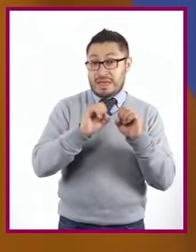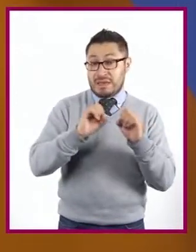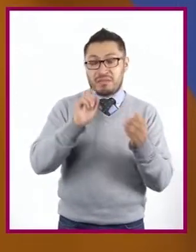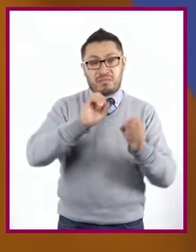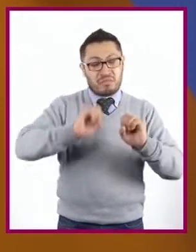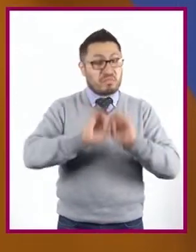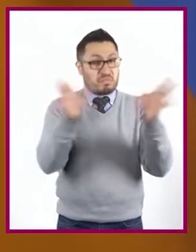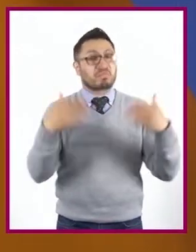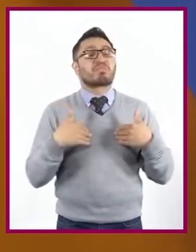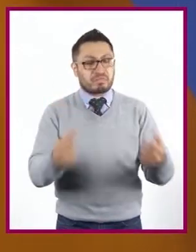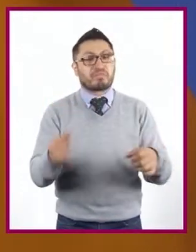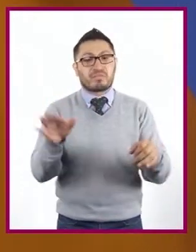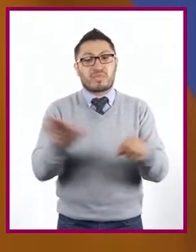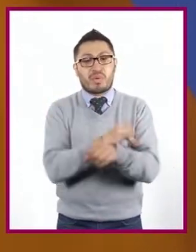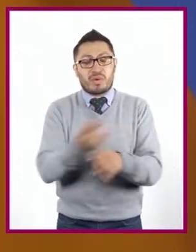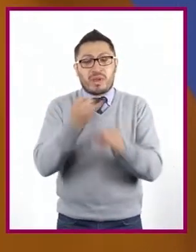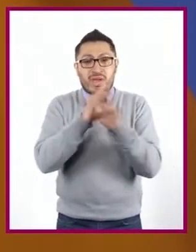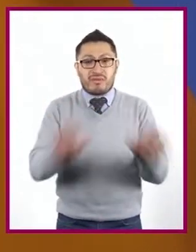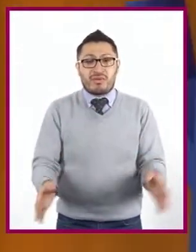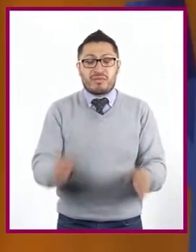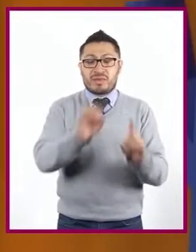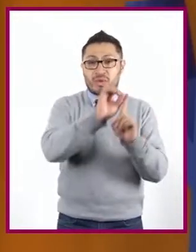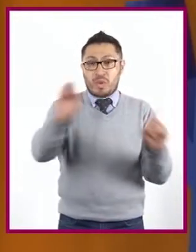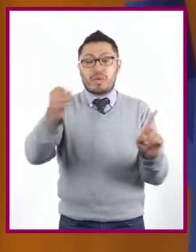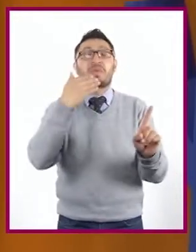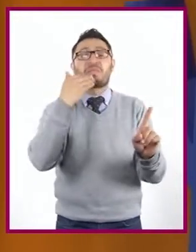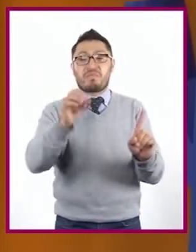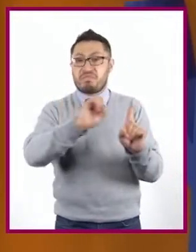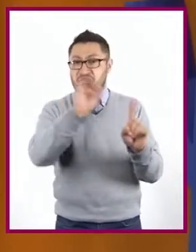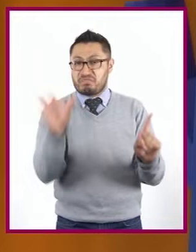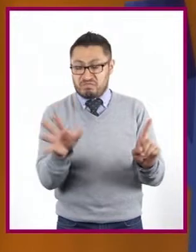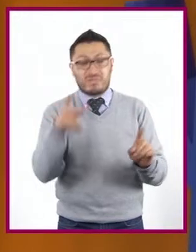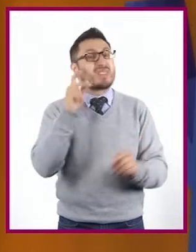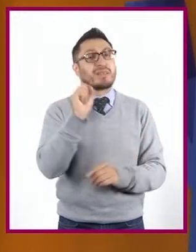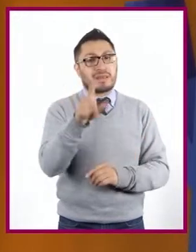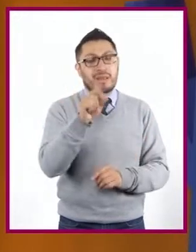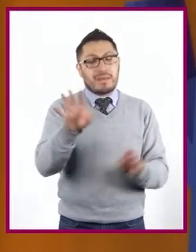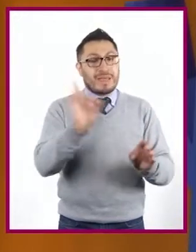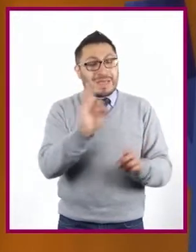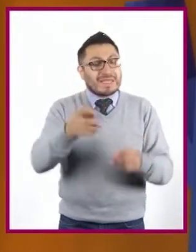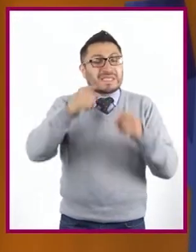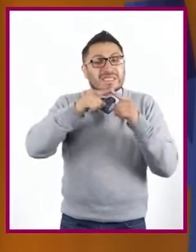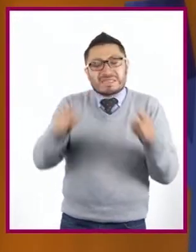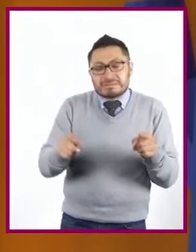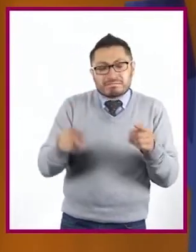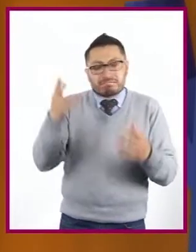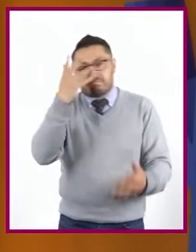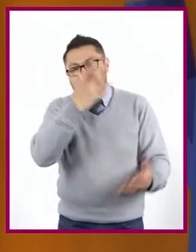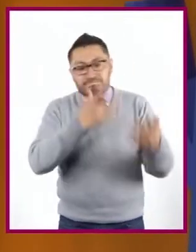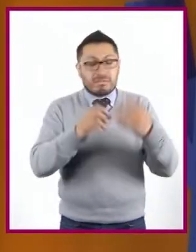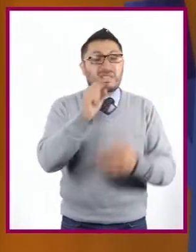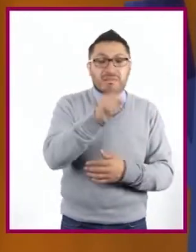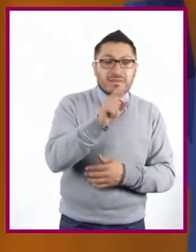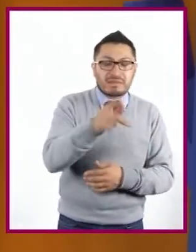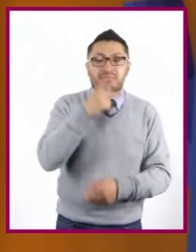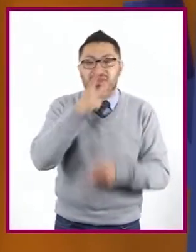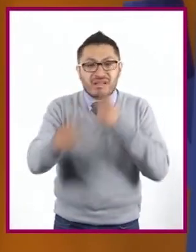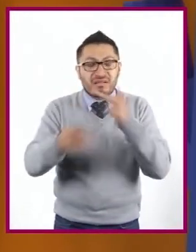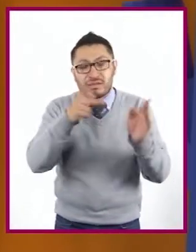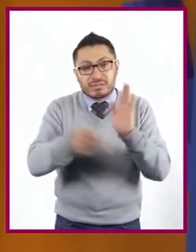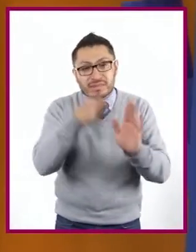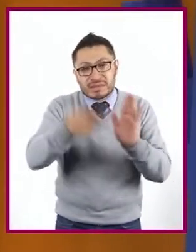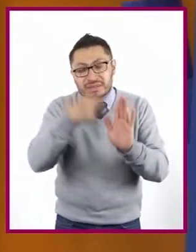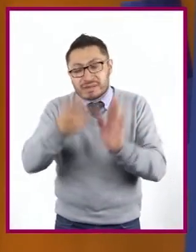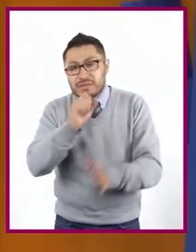que la información está bien estructurada. Por otro lado, si no es así, la repetición excesiva produce un efecto de